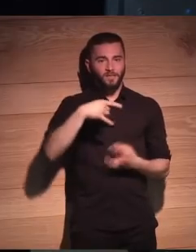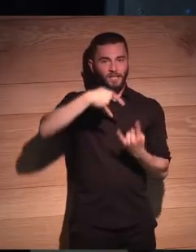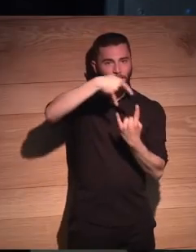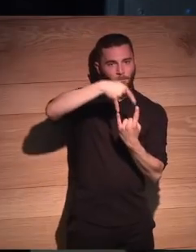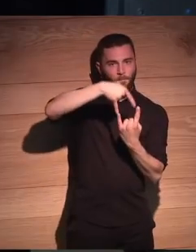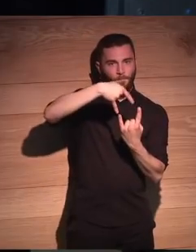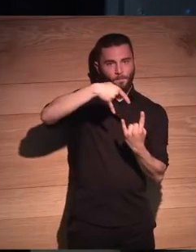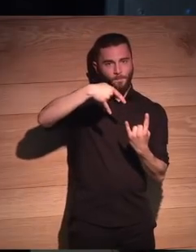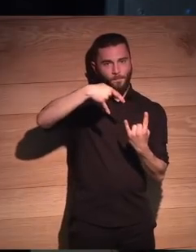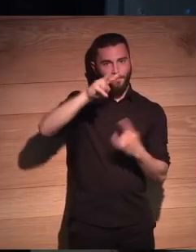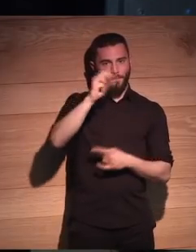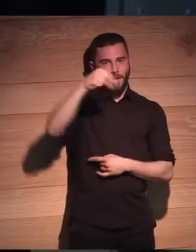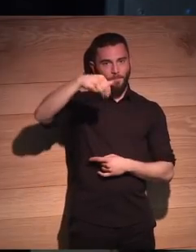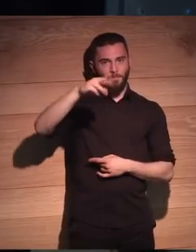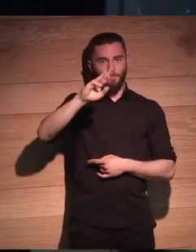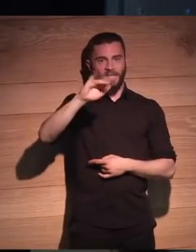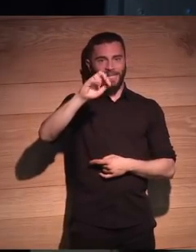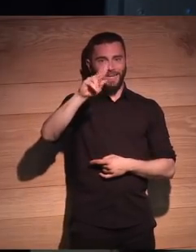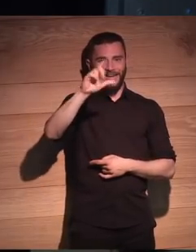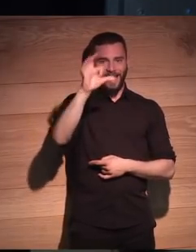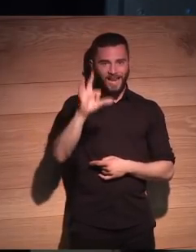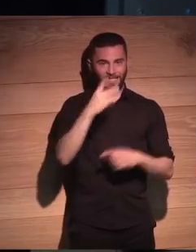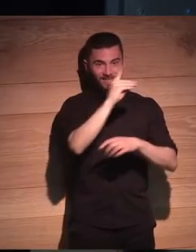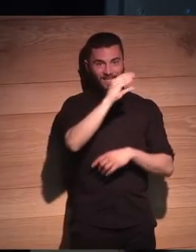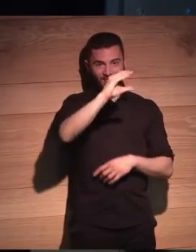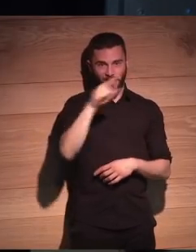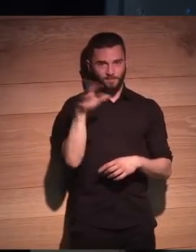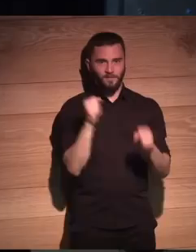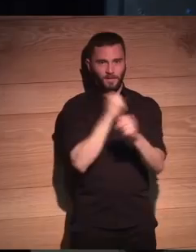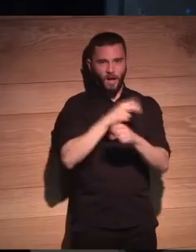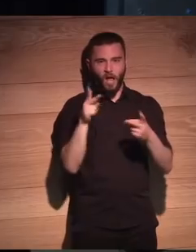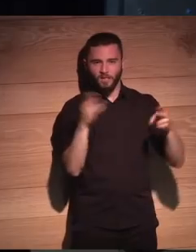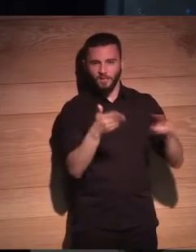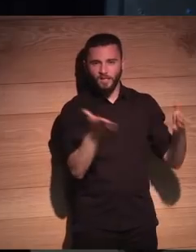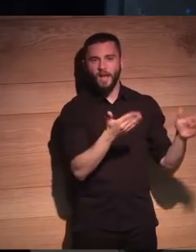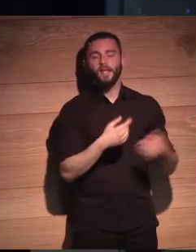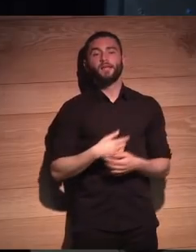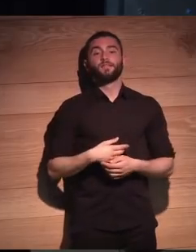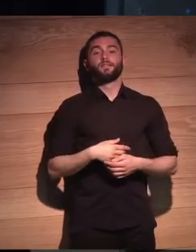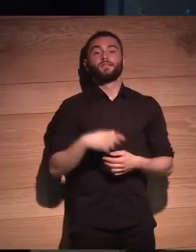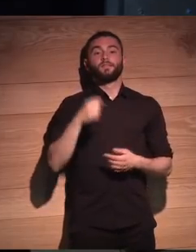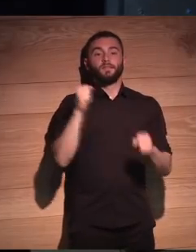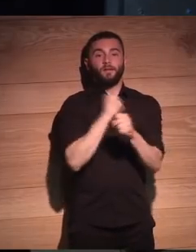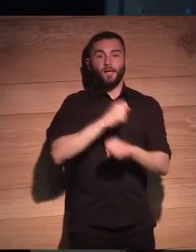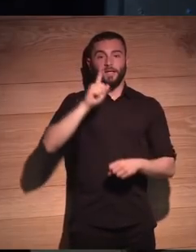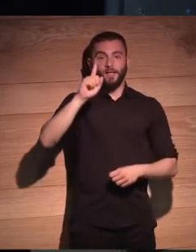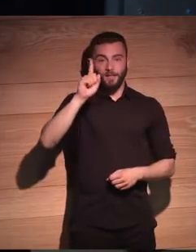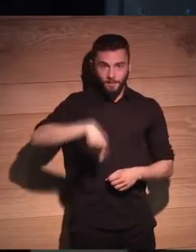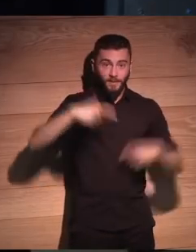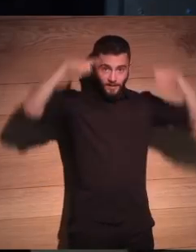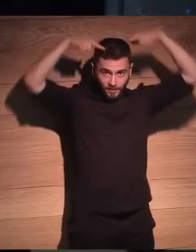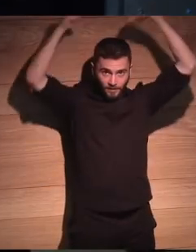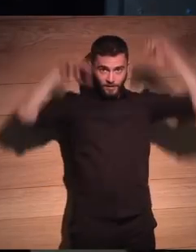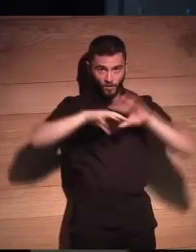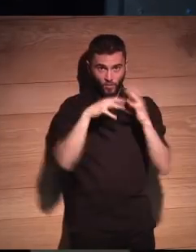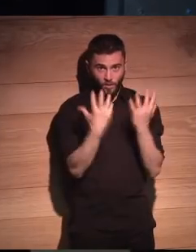DC. Sí. Trabaja en series y está también relacionada con el universo Batman.